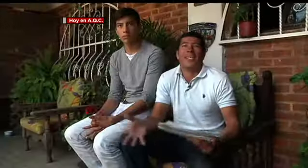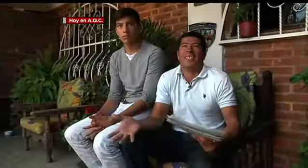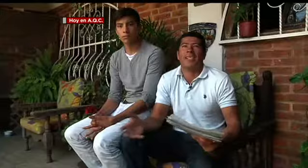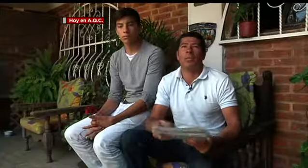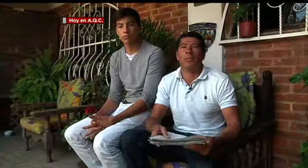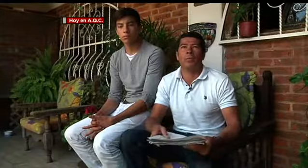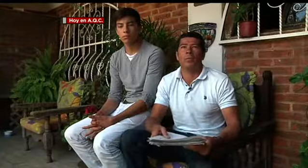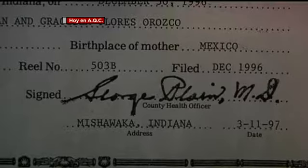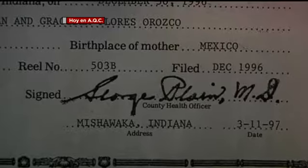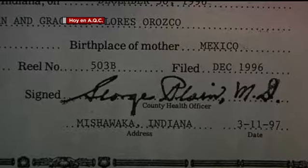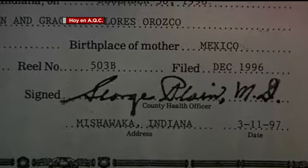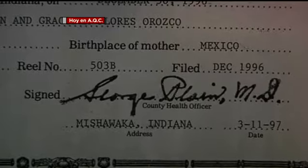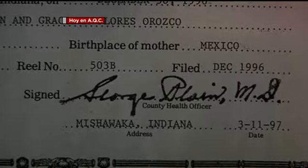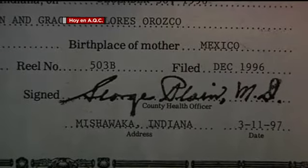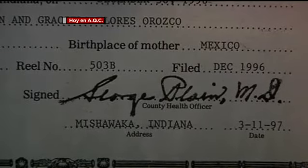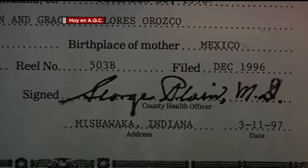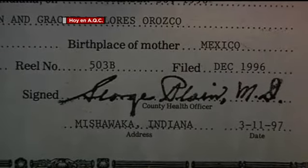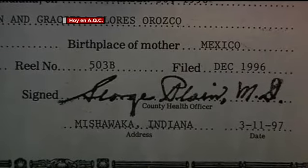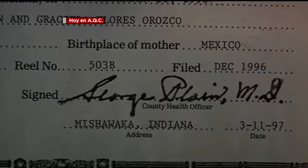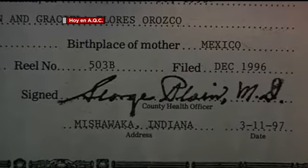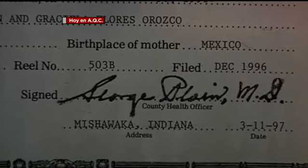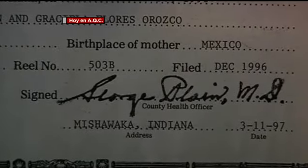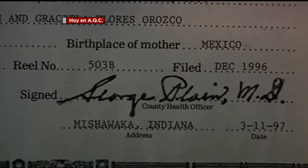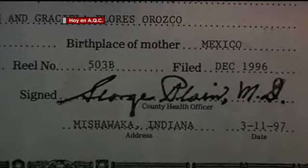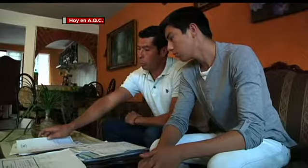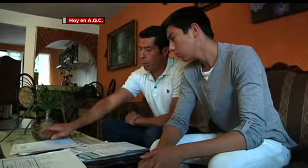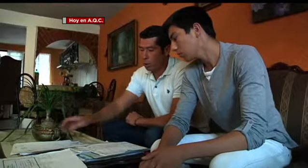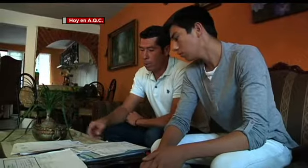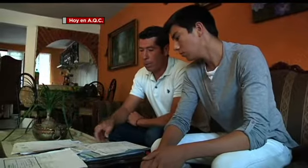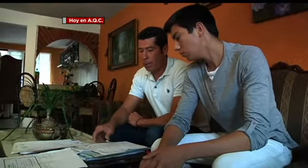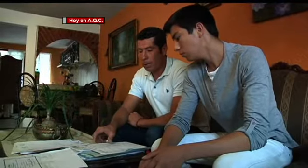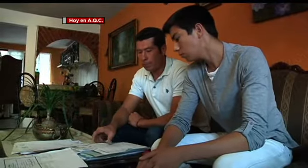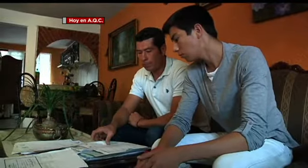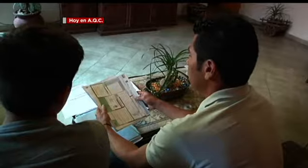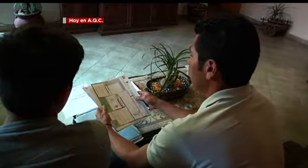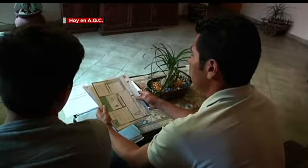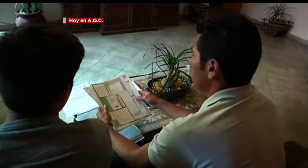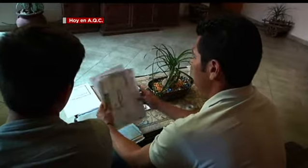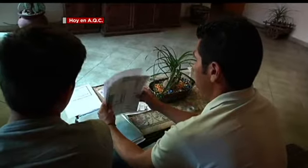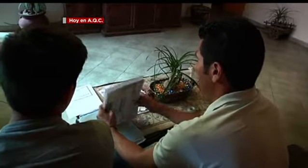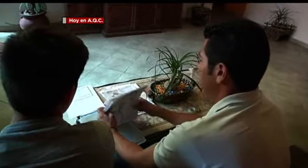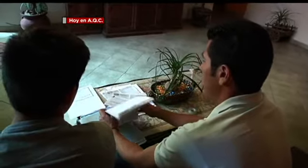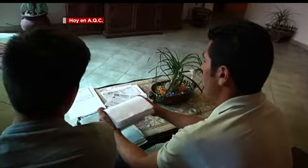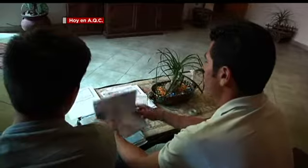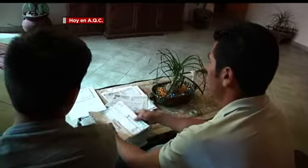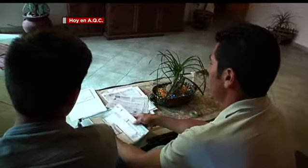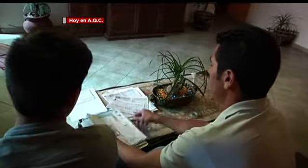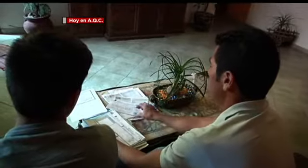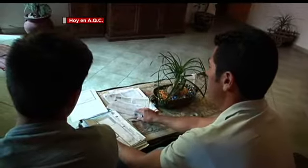No está registrado. No puedo sacar su CURP. He acudido a la embajada.